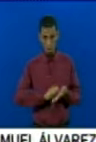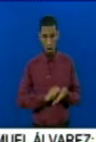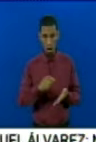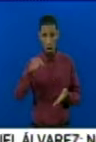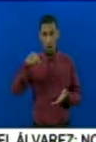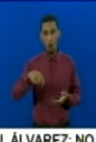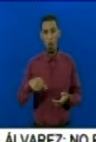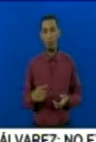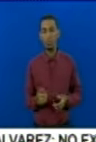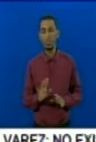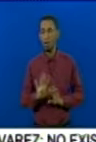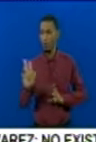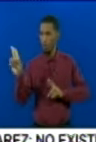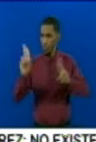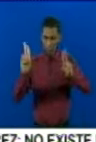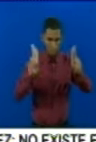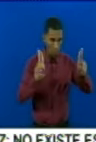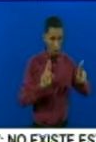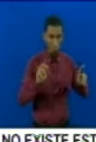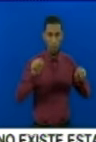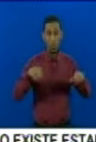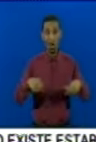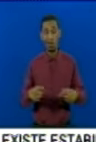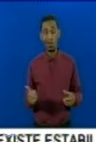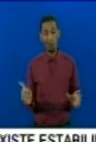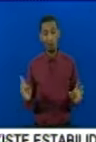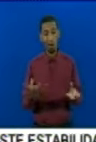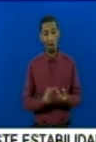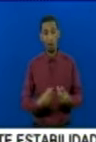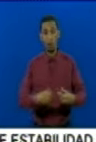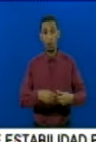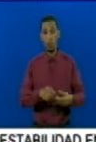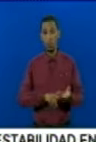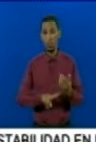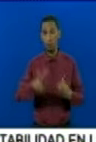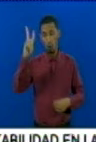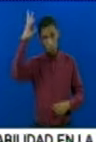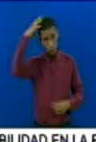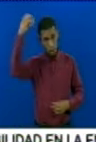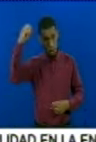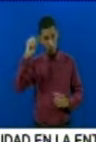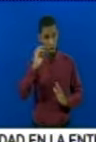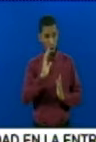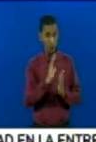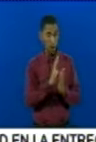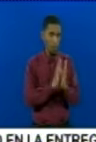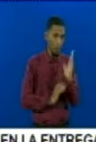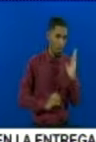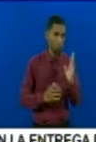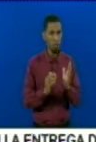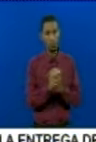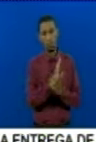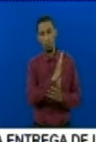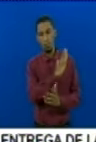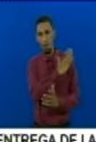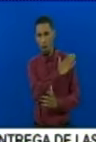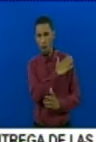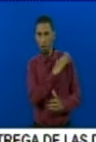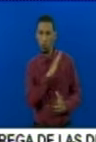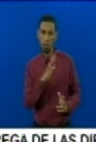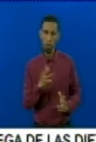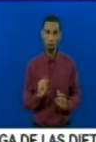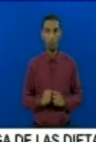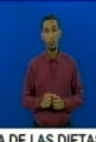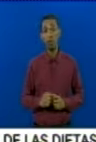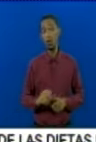la discutimos en el Consejo Provincial del mes de marzo, los presidentes de los municipios, los